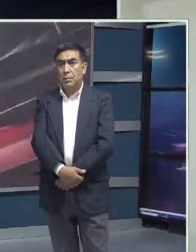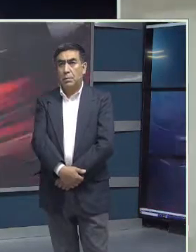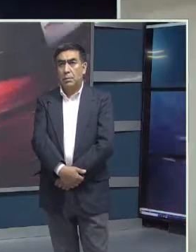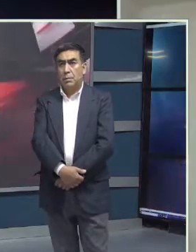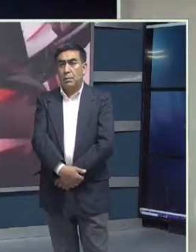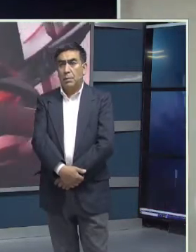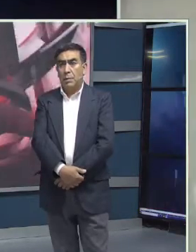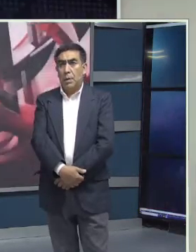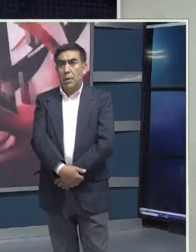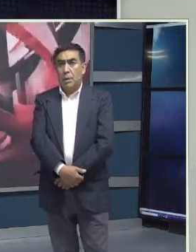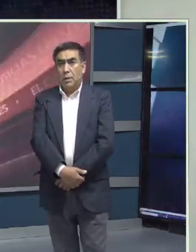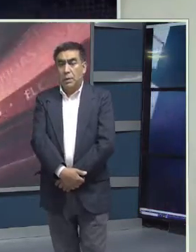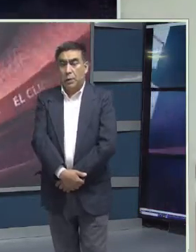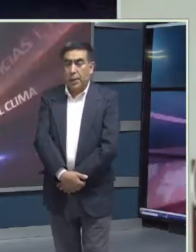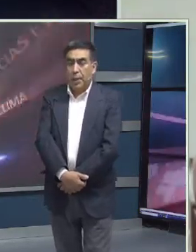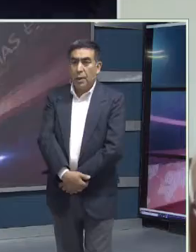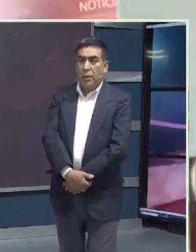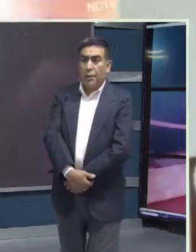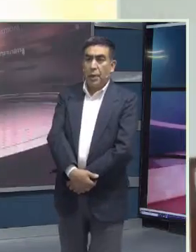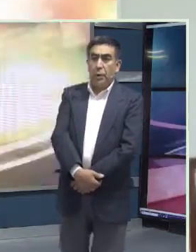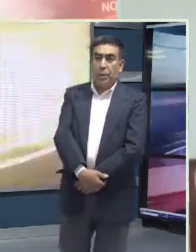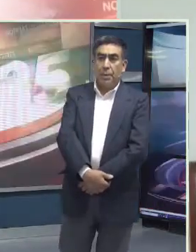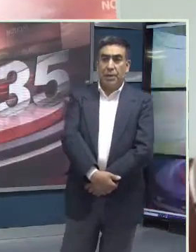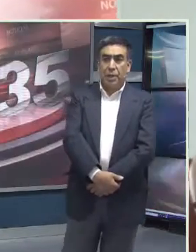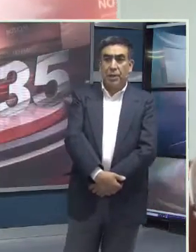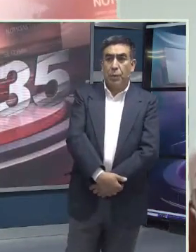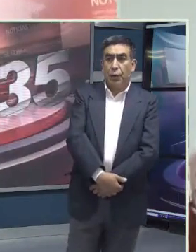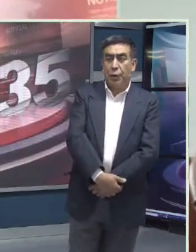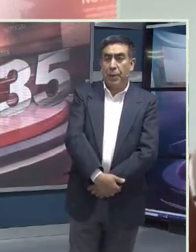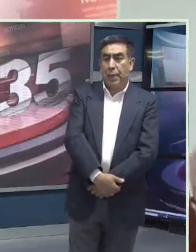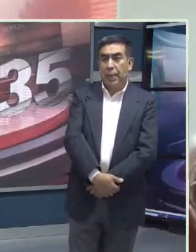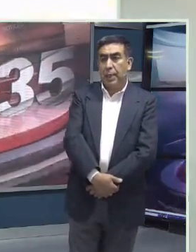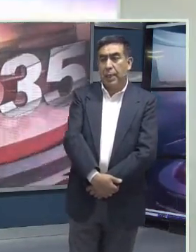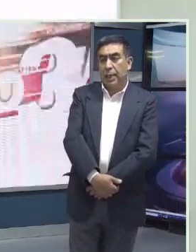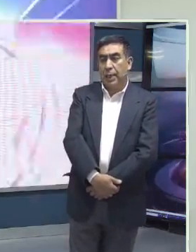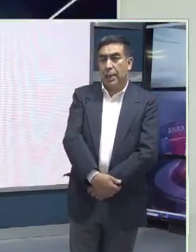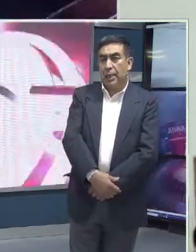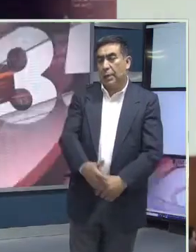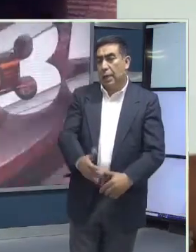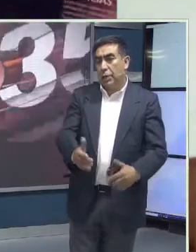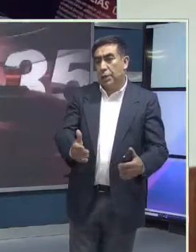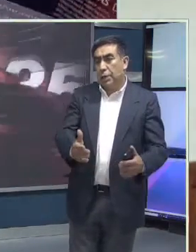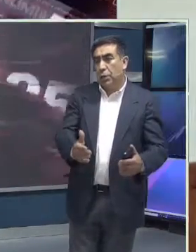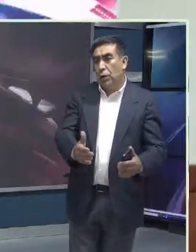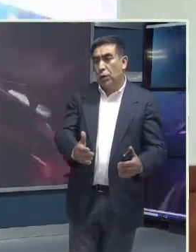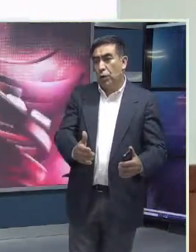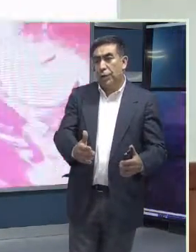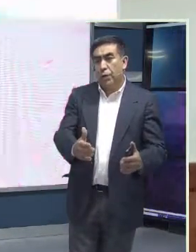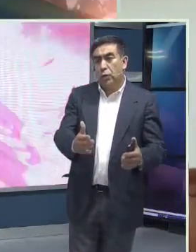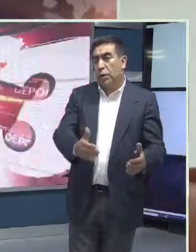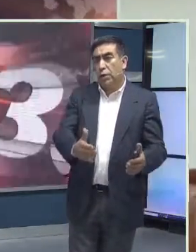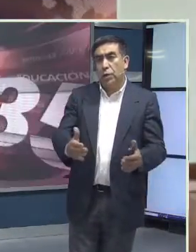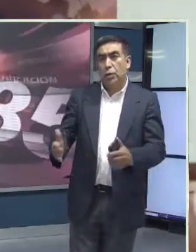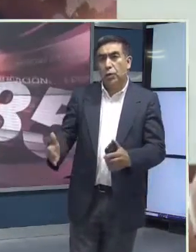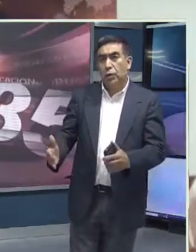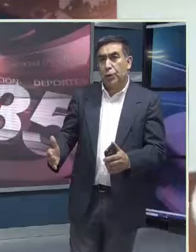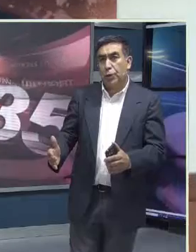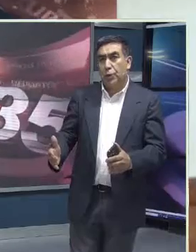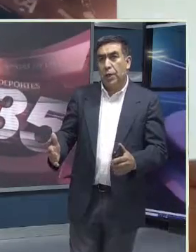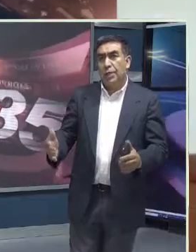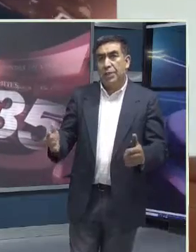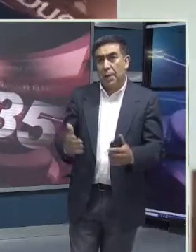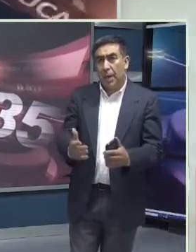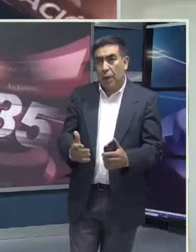de su chofer. ¿Ustedes han conversado con la empresa de transporte para que el colectivo, entre un colectivo y